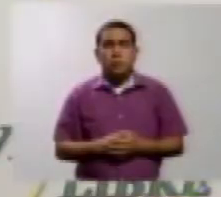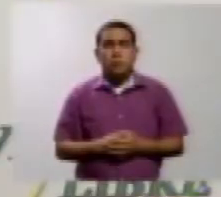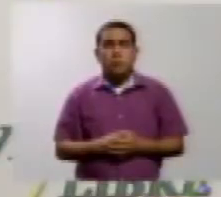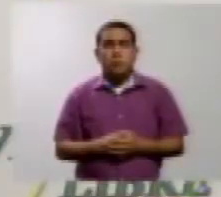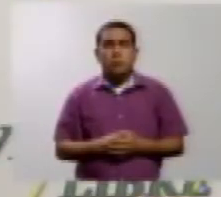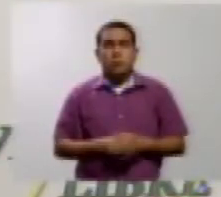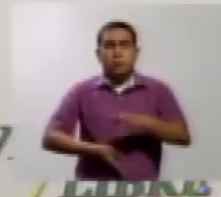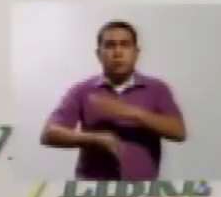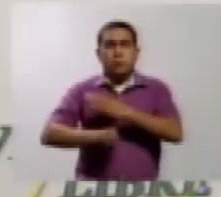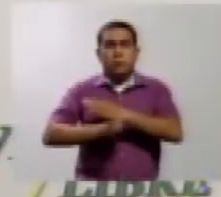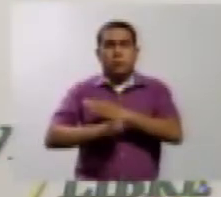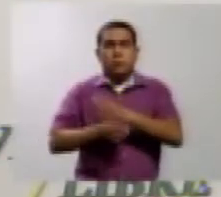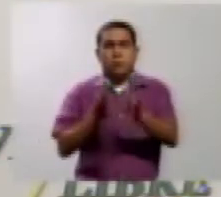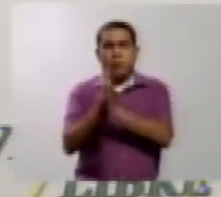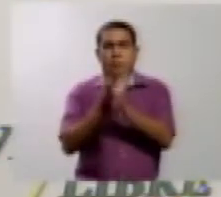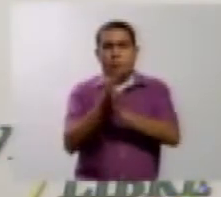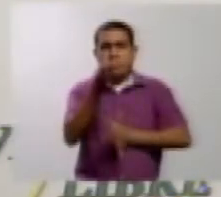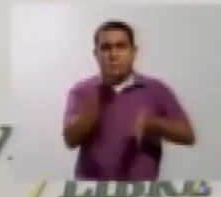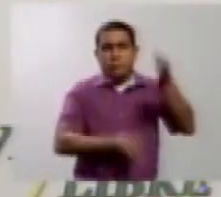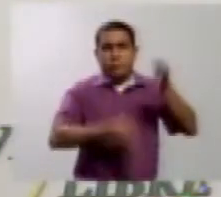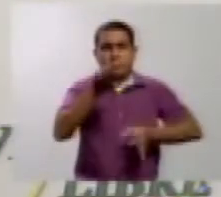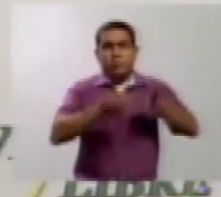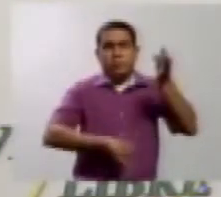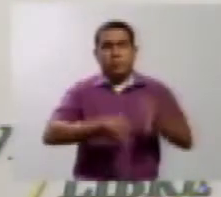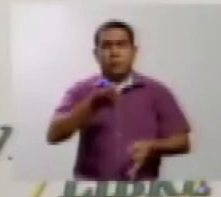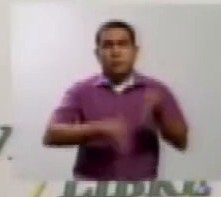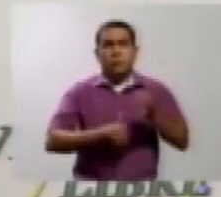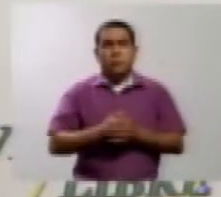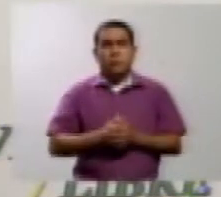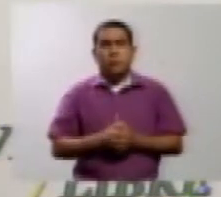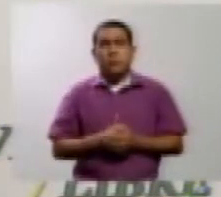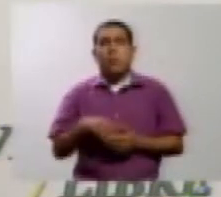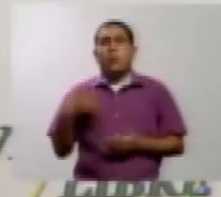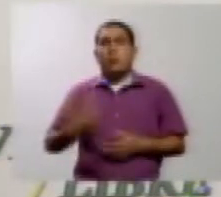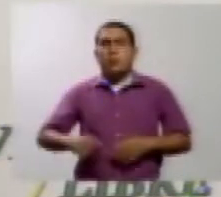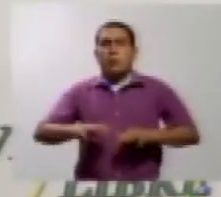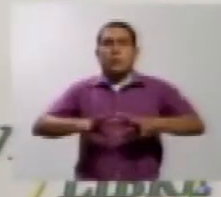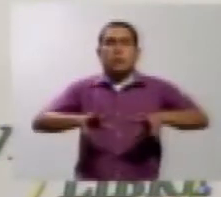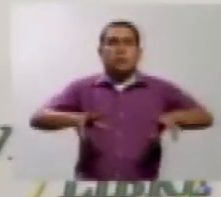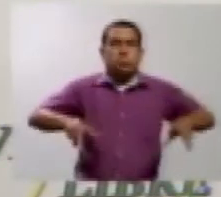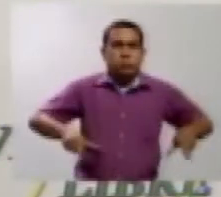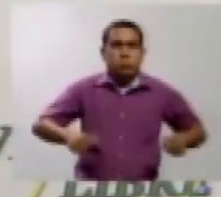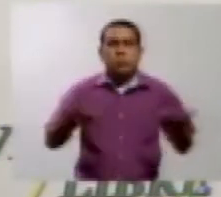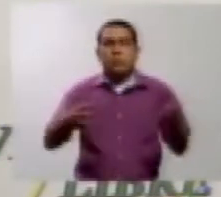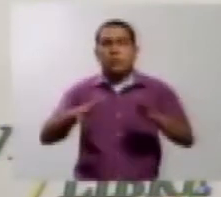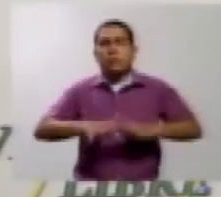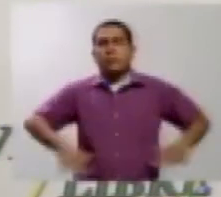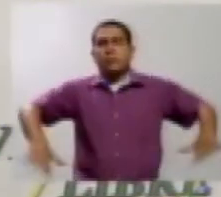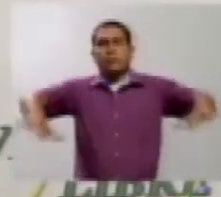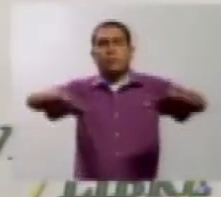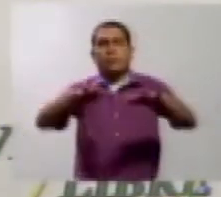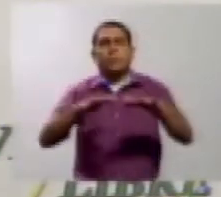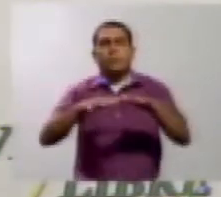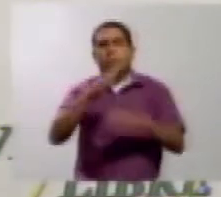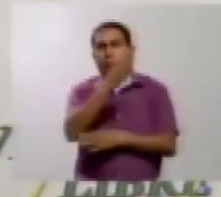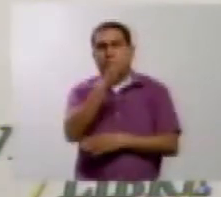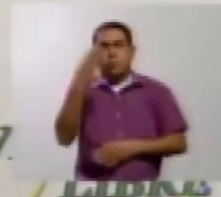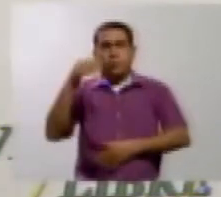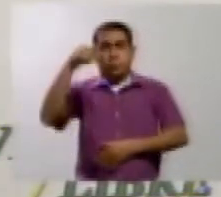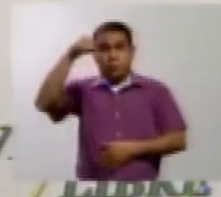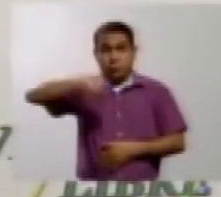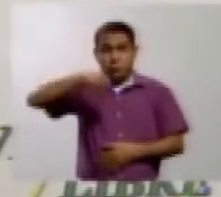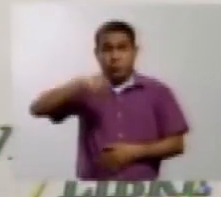Y seguimos con más información judicial. Y no para la atracadera en el área metropolitana de la ciudad de Barranquilla. En el día de